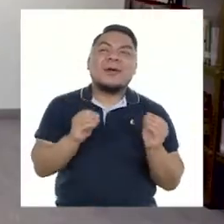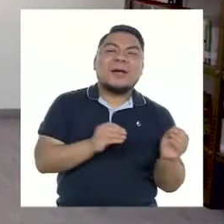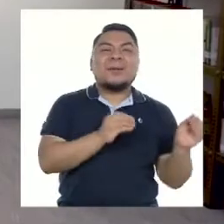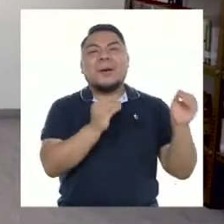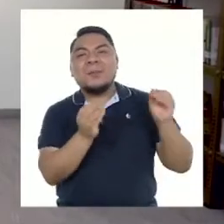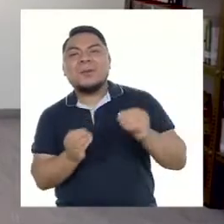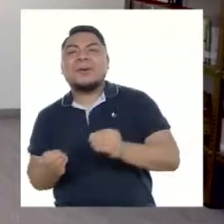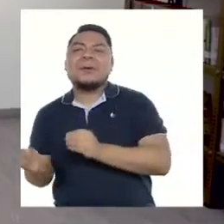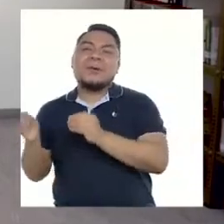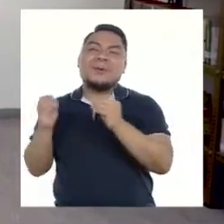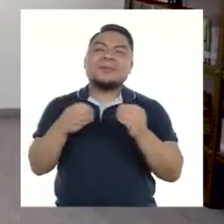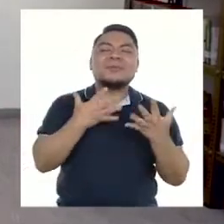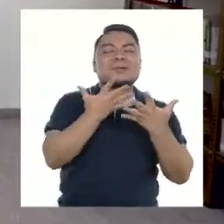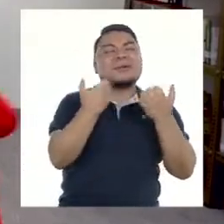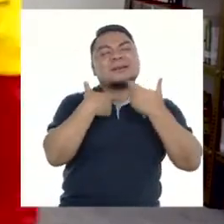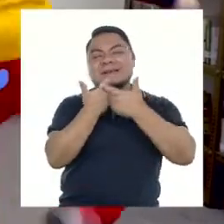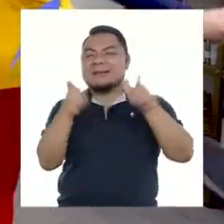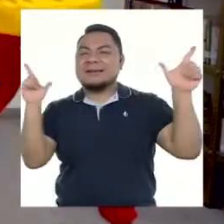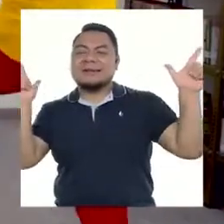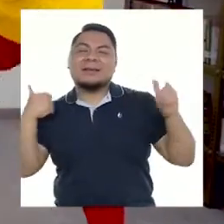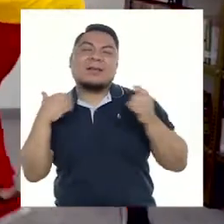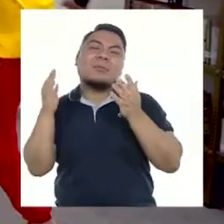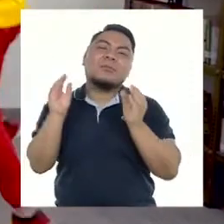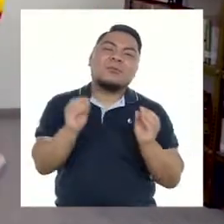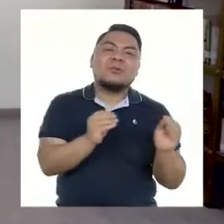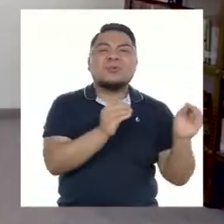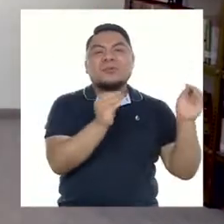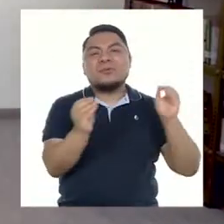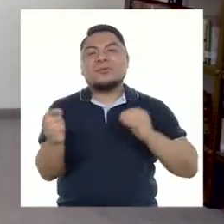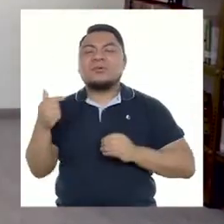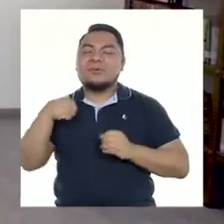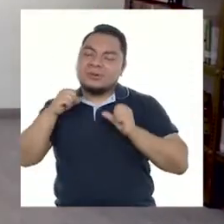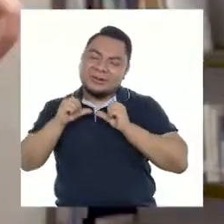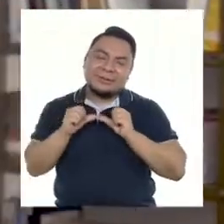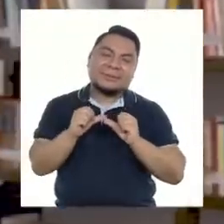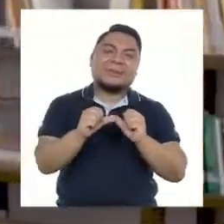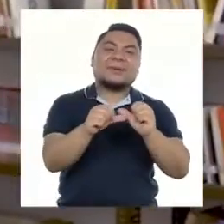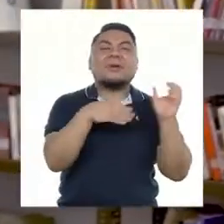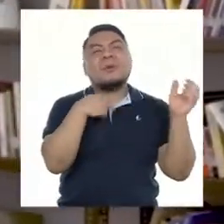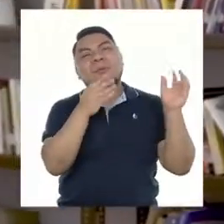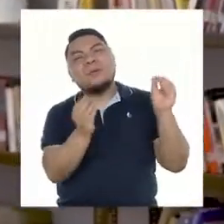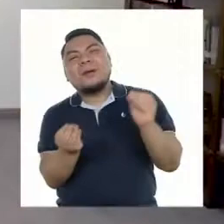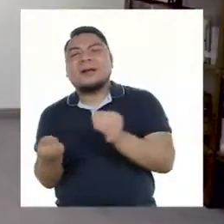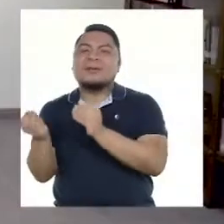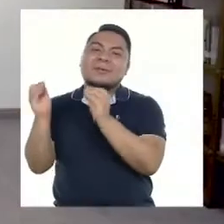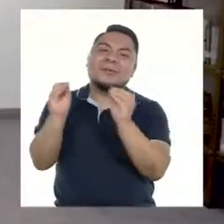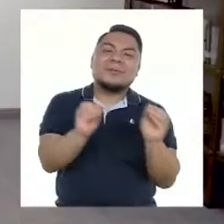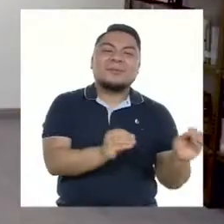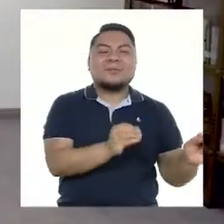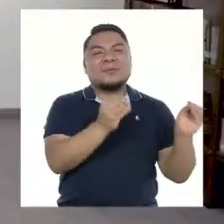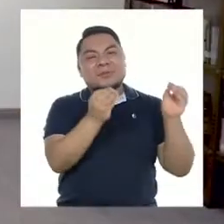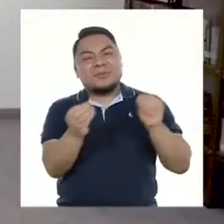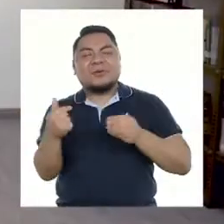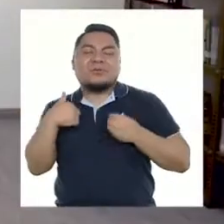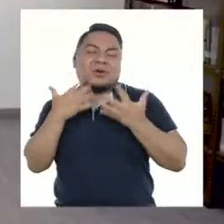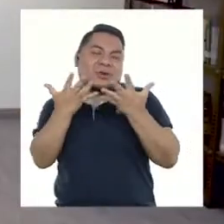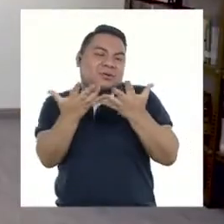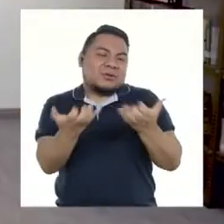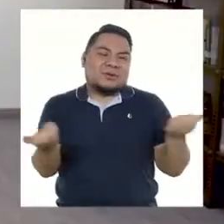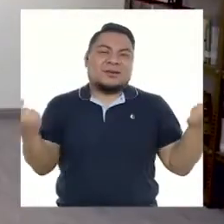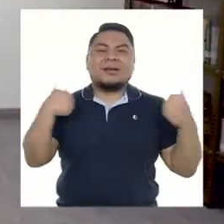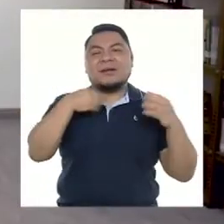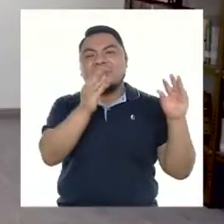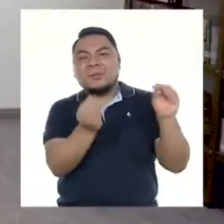Me muevo como quiero. Me muevo, sin parar. Me muevo como